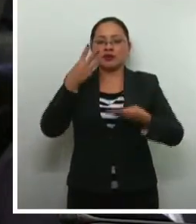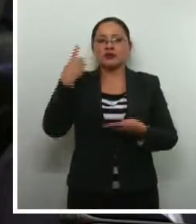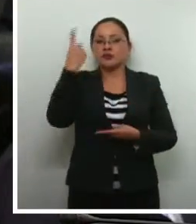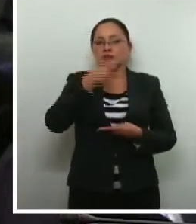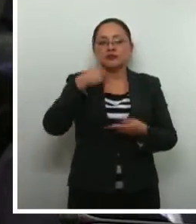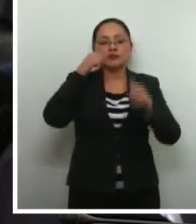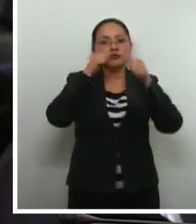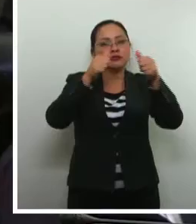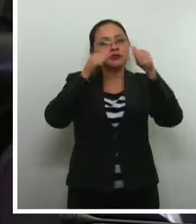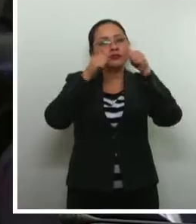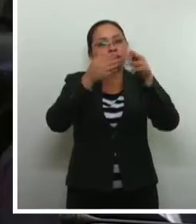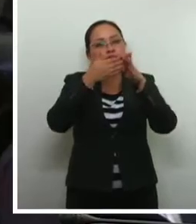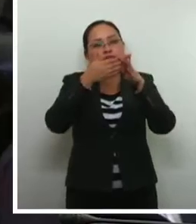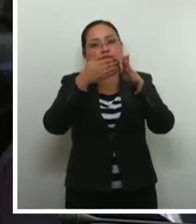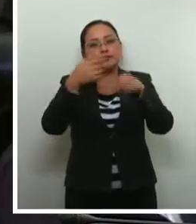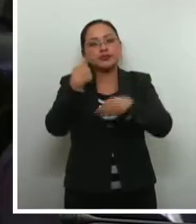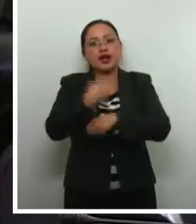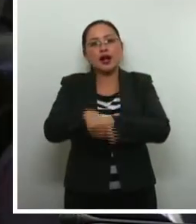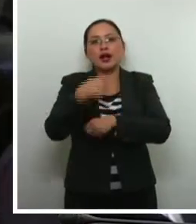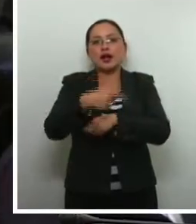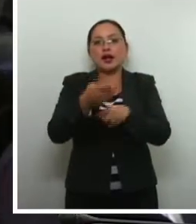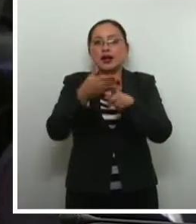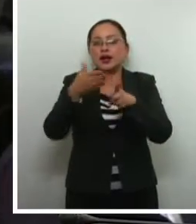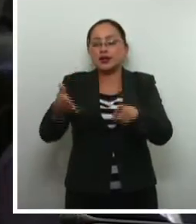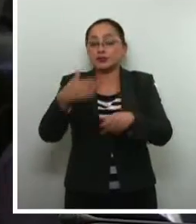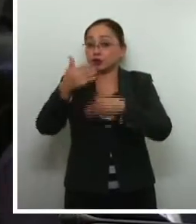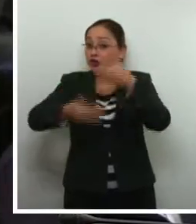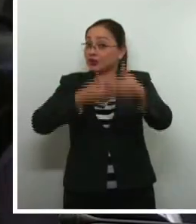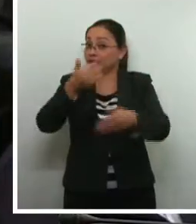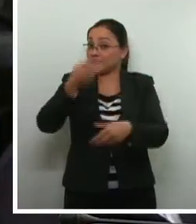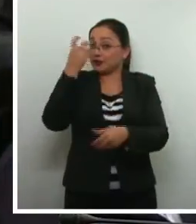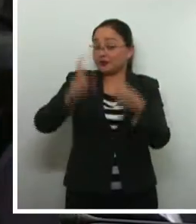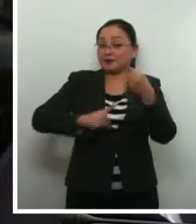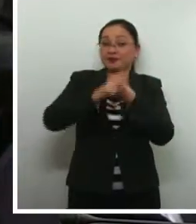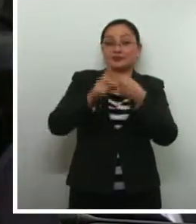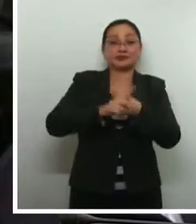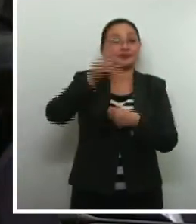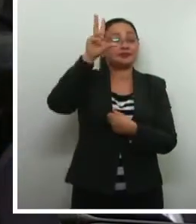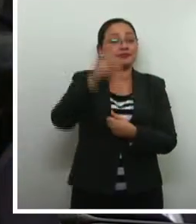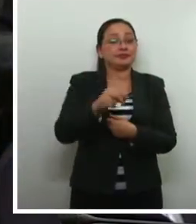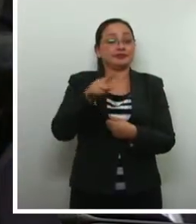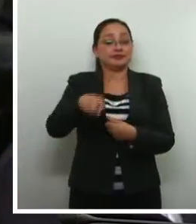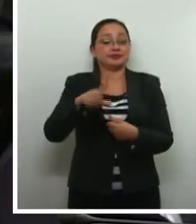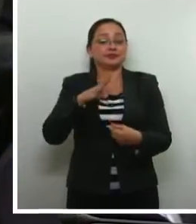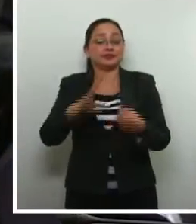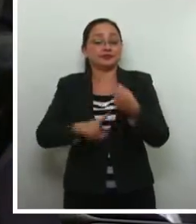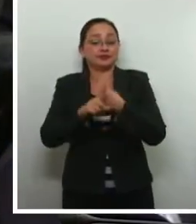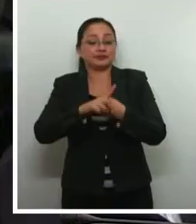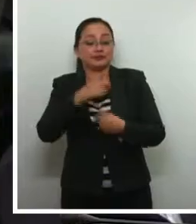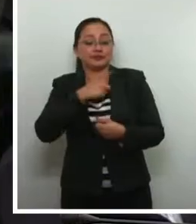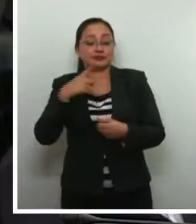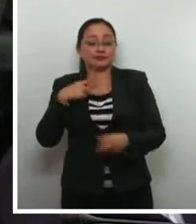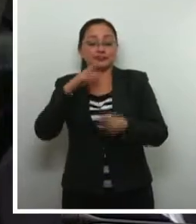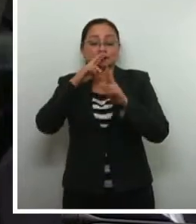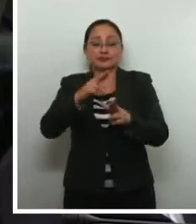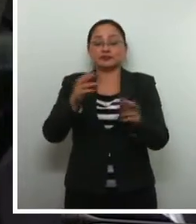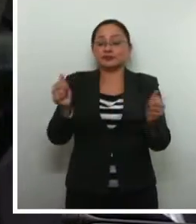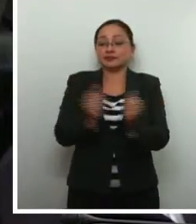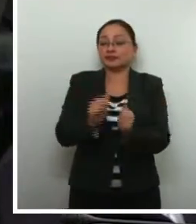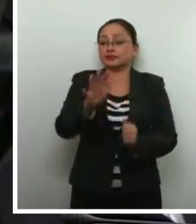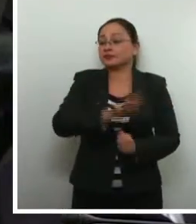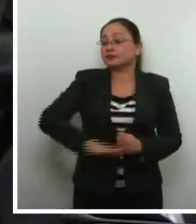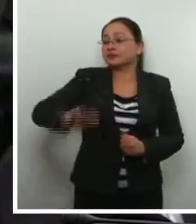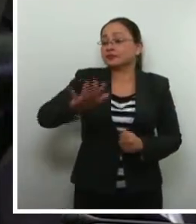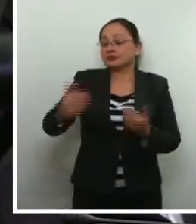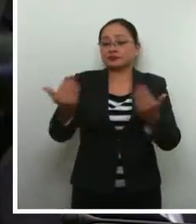escuchando. Me parece que es un asunto no de mero procedimiento, señor presidente, digo que es un asunto que tenemos que resolver a consideración, creo, de